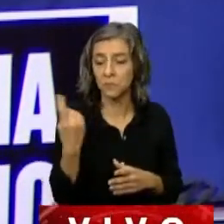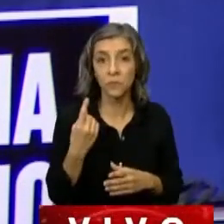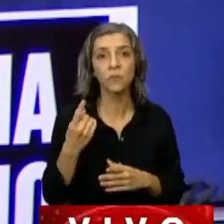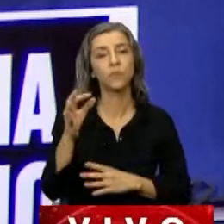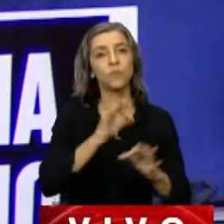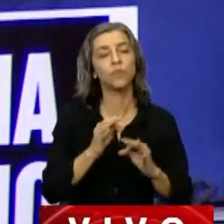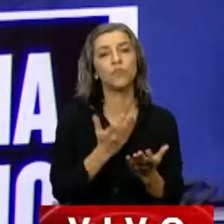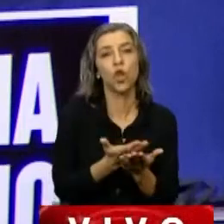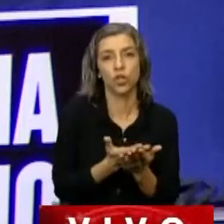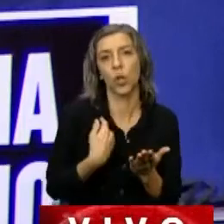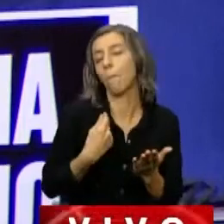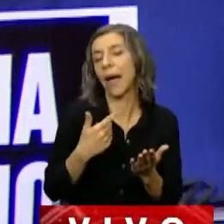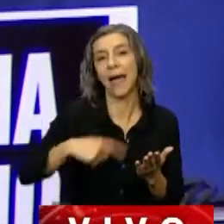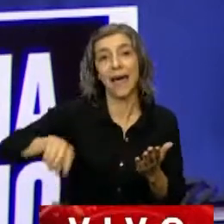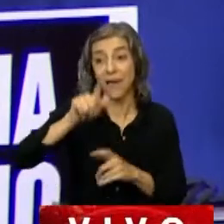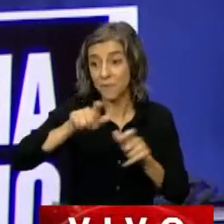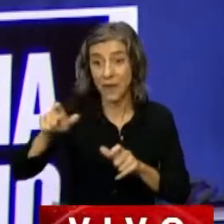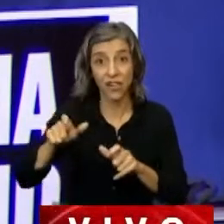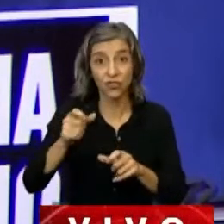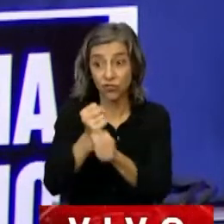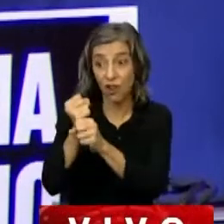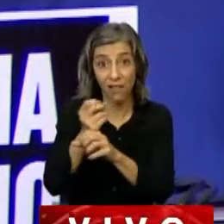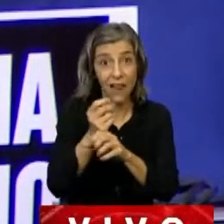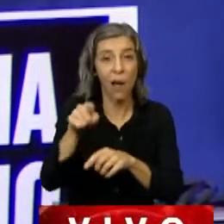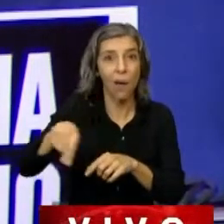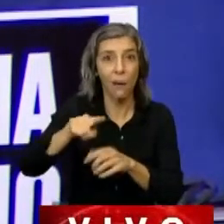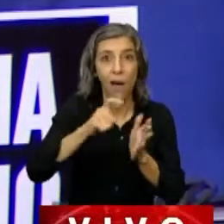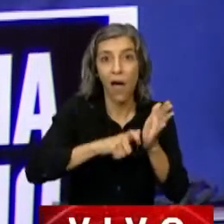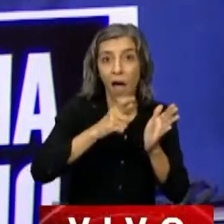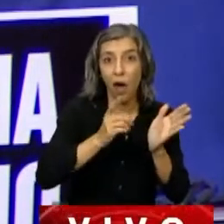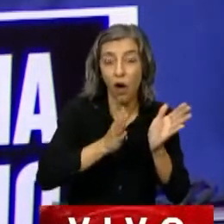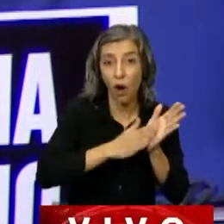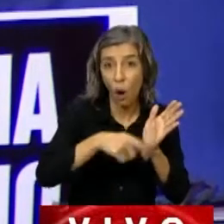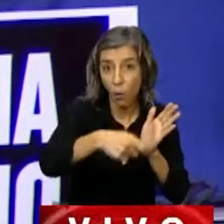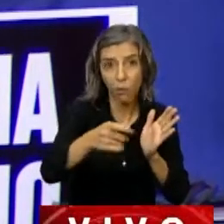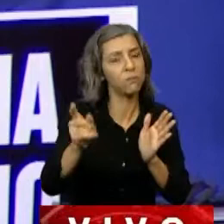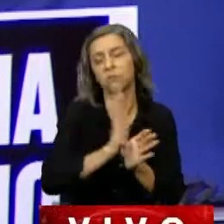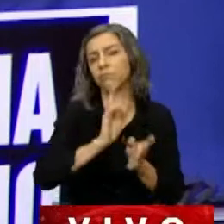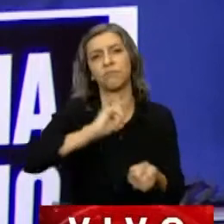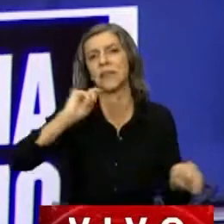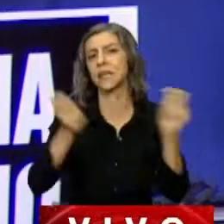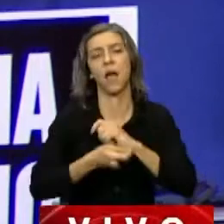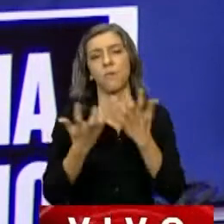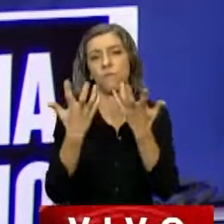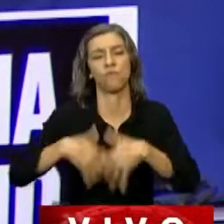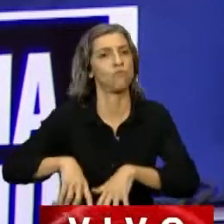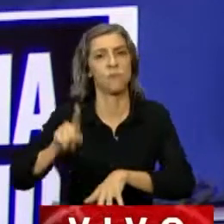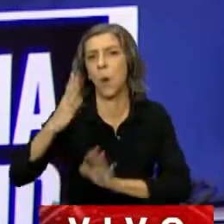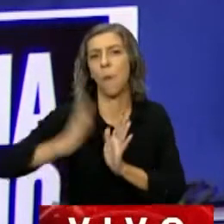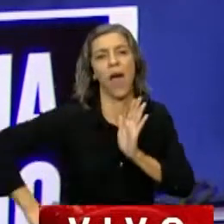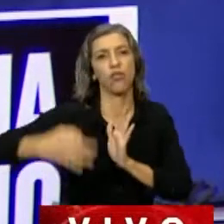proyecto para el blanqueo laboral inmediato, pase de todos los trabajadores que están no registrados o que están